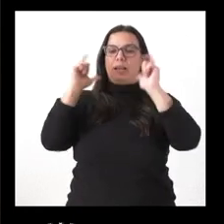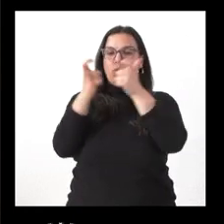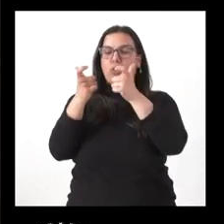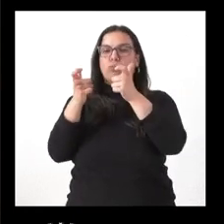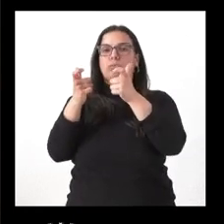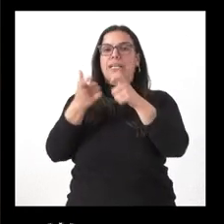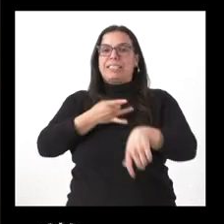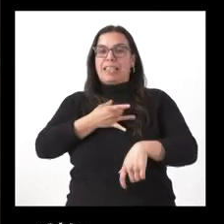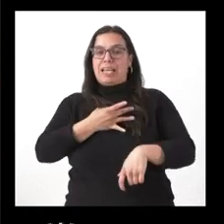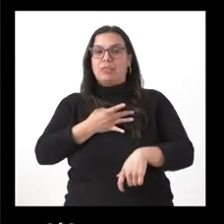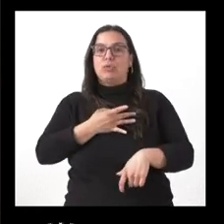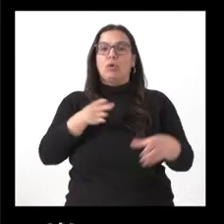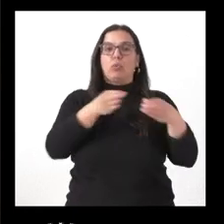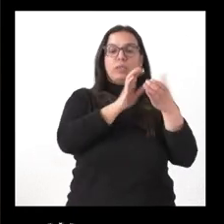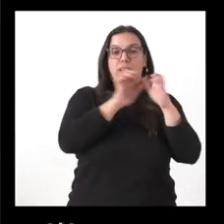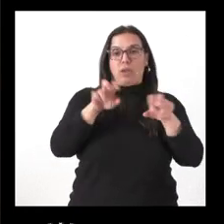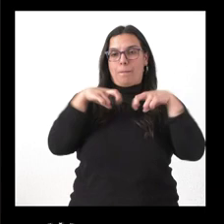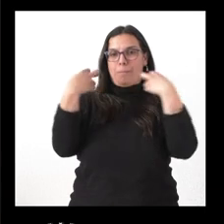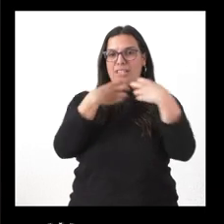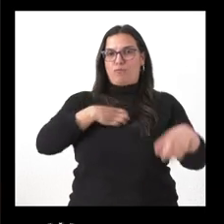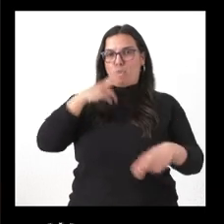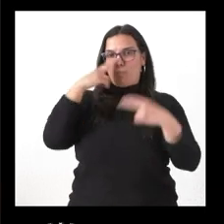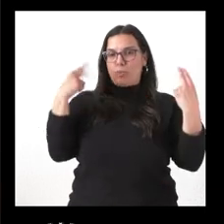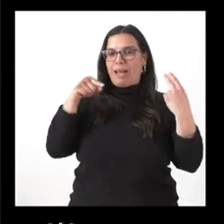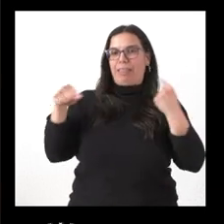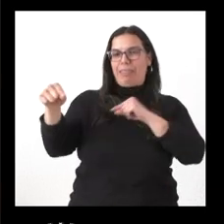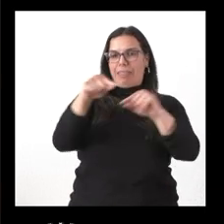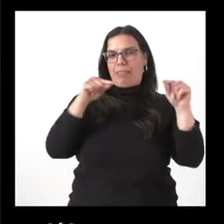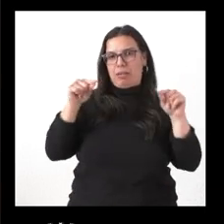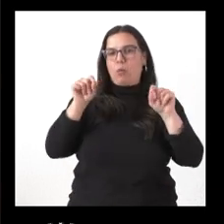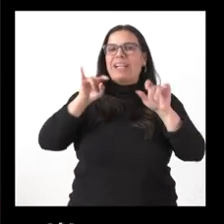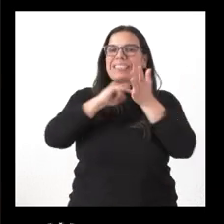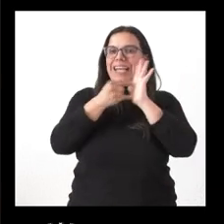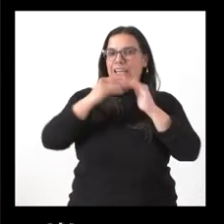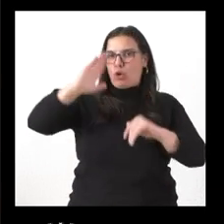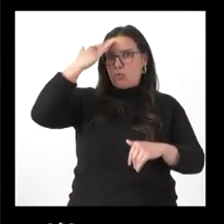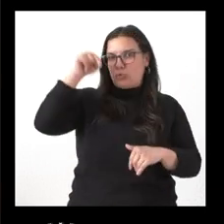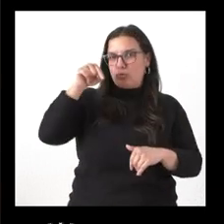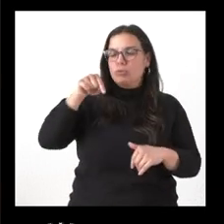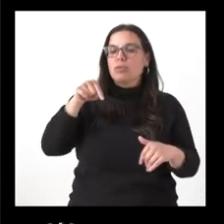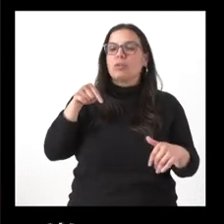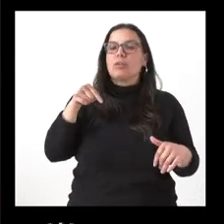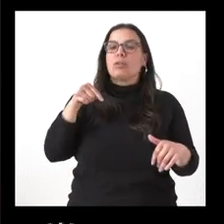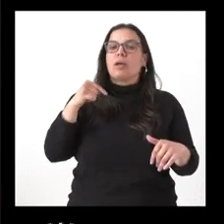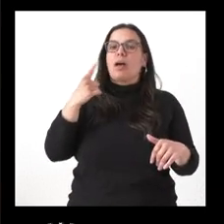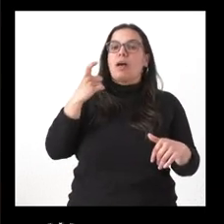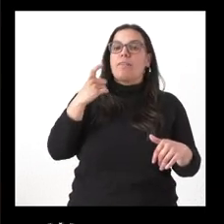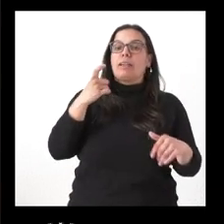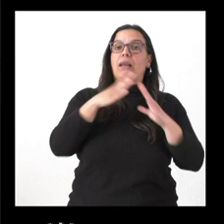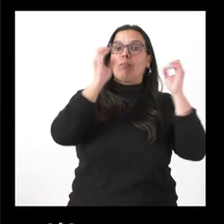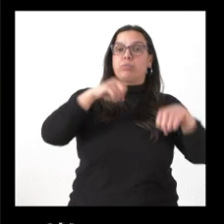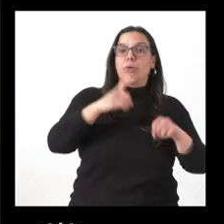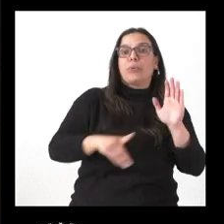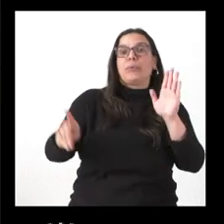junta Castellón que se hace en el marco de la mesa de la función pública el marco de una mesa técnica que hay creada y que se llevará al decreto de guardias